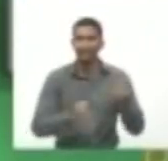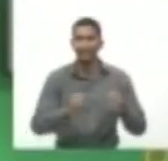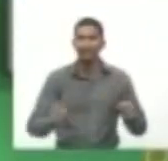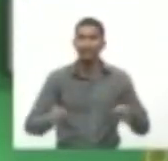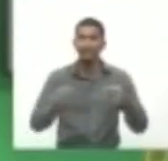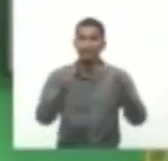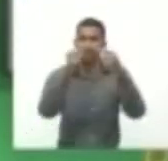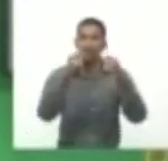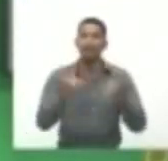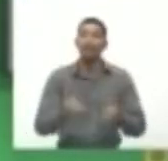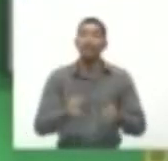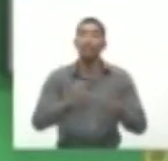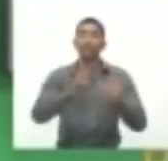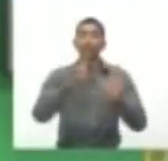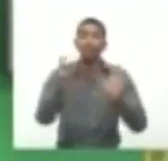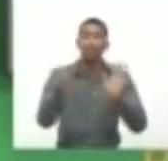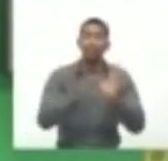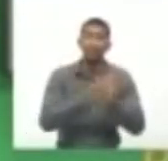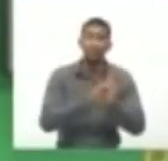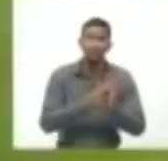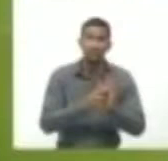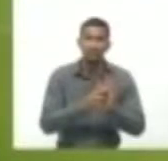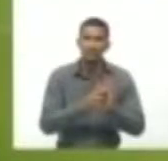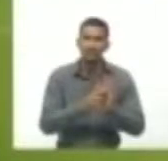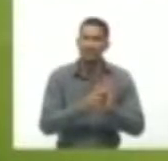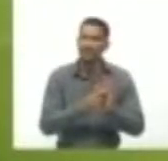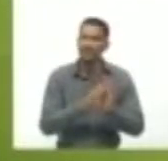han conseguido 1. Los veo mal.